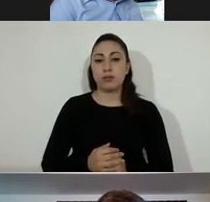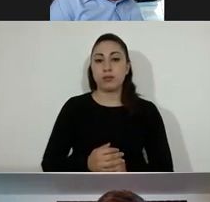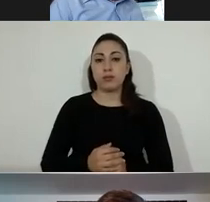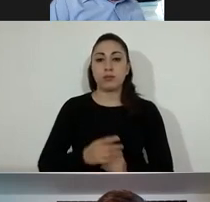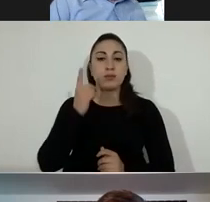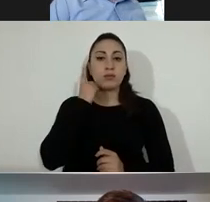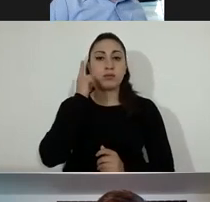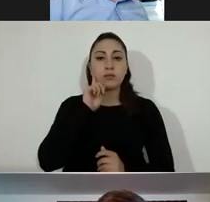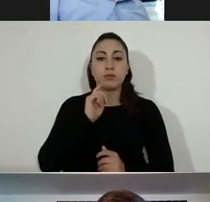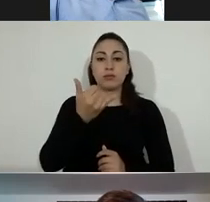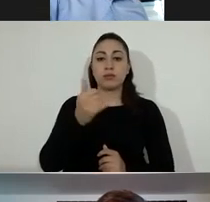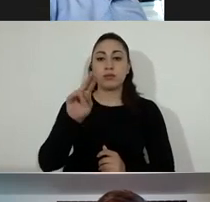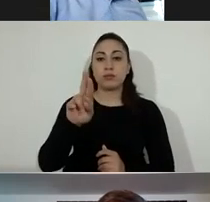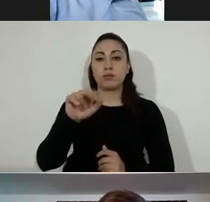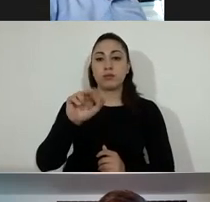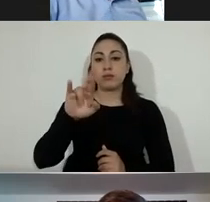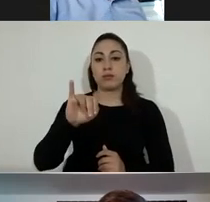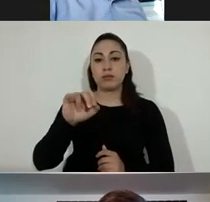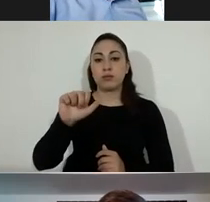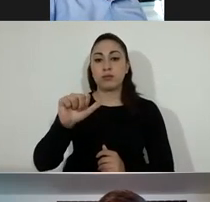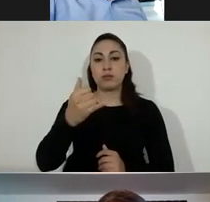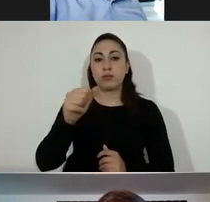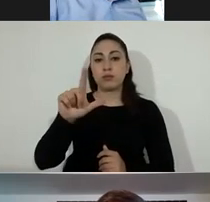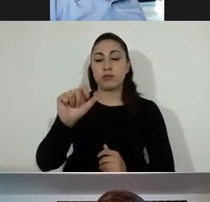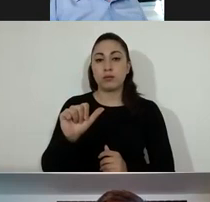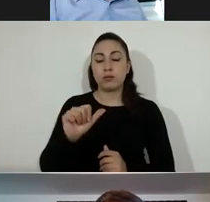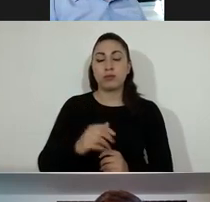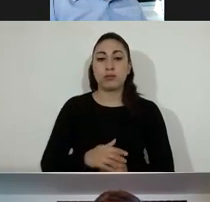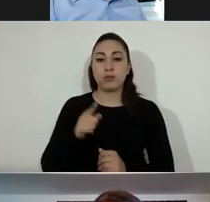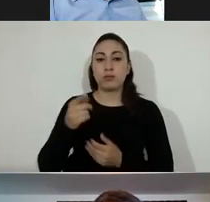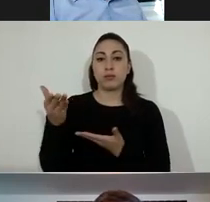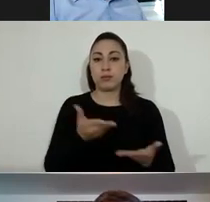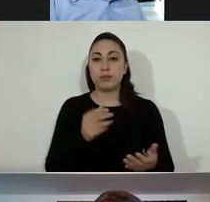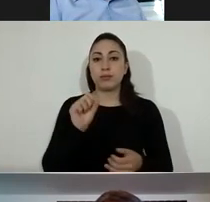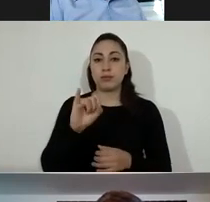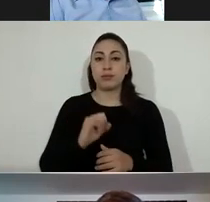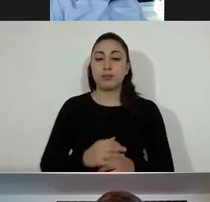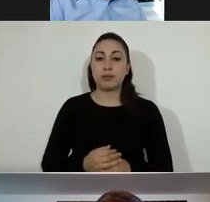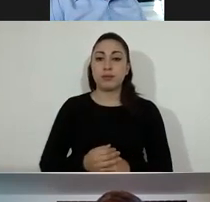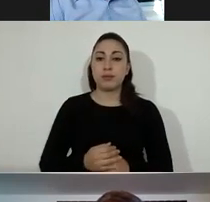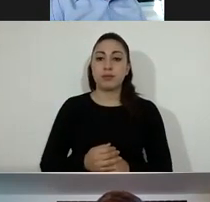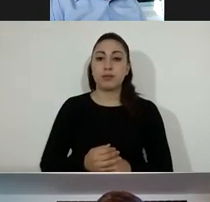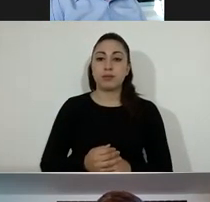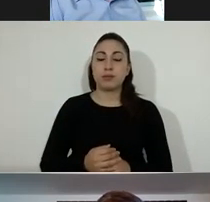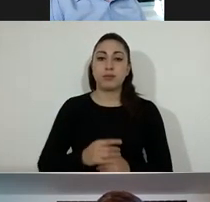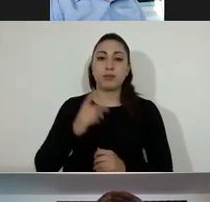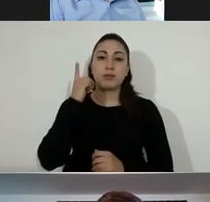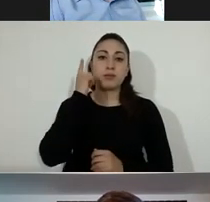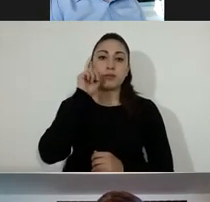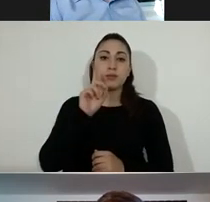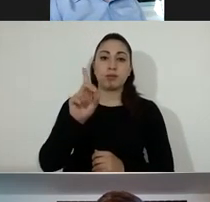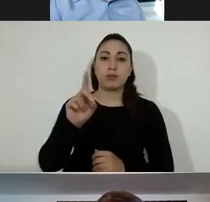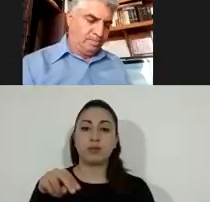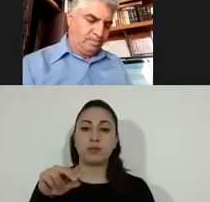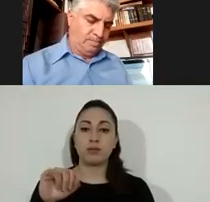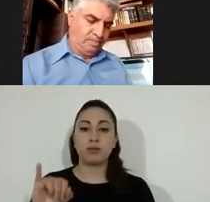Diputada Yuriri Ayala Zúñiga. Ayala Zúñiga, presente. Diputada Donají Ofelia